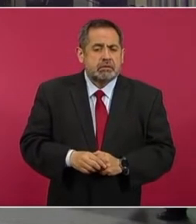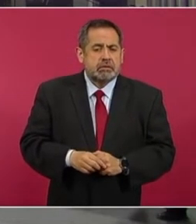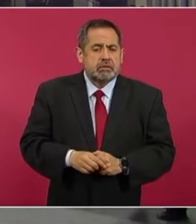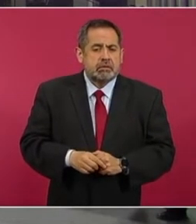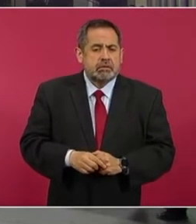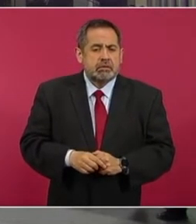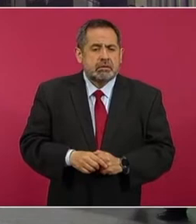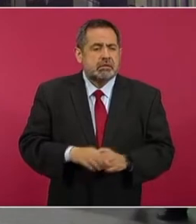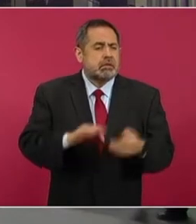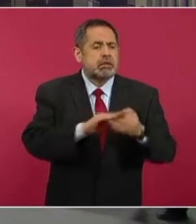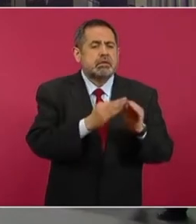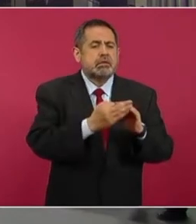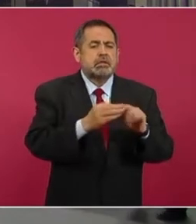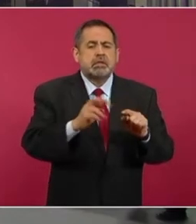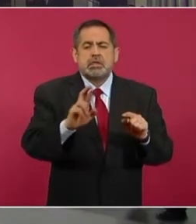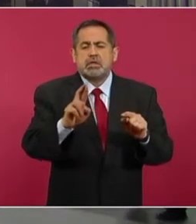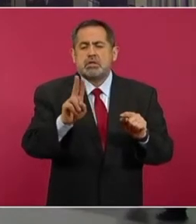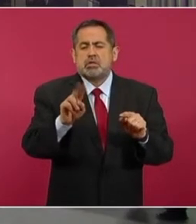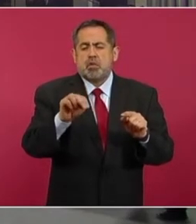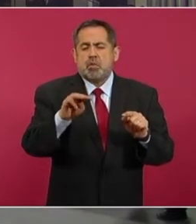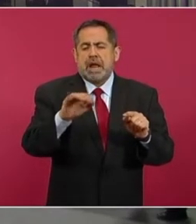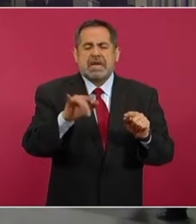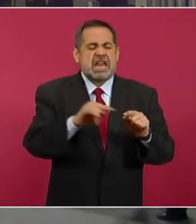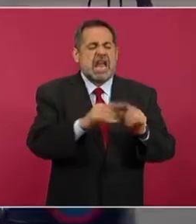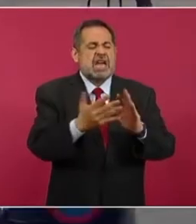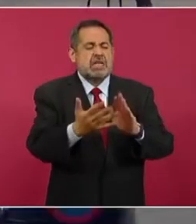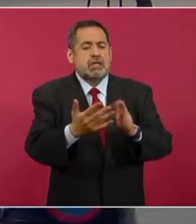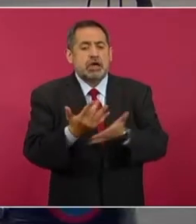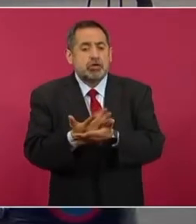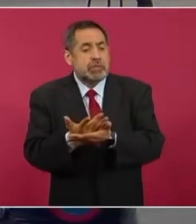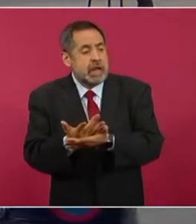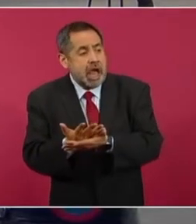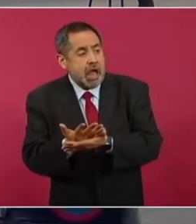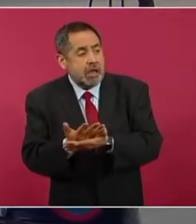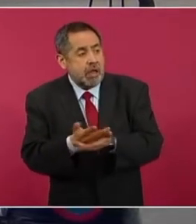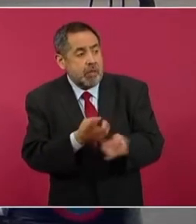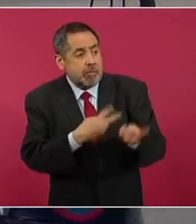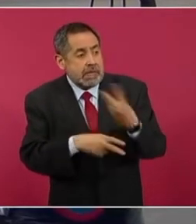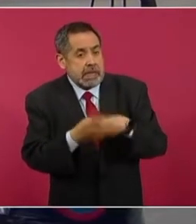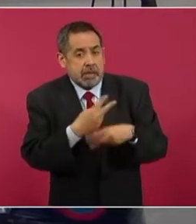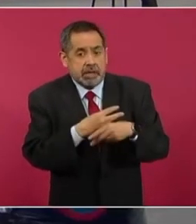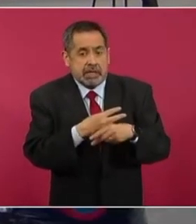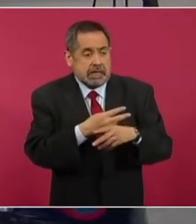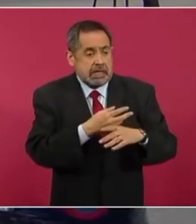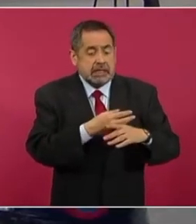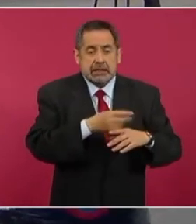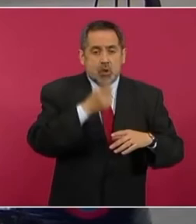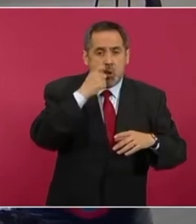Rumania, nada más es esperar la salida de Ucrania.